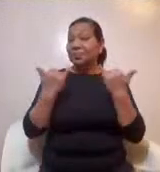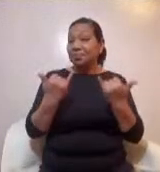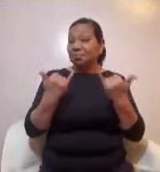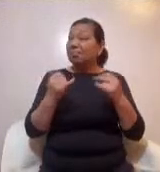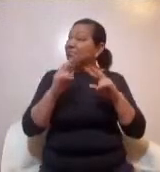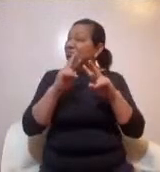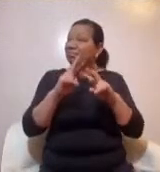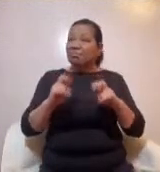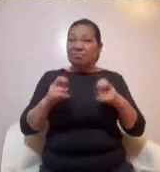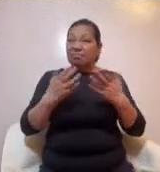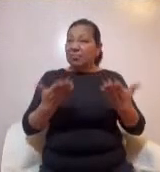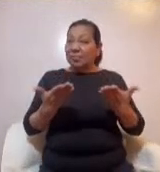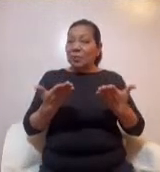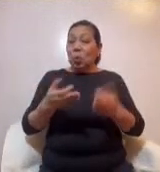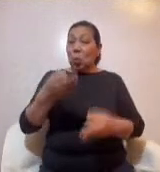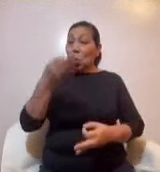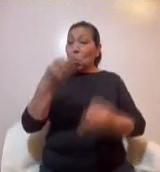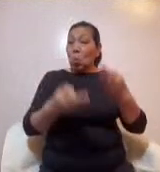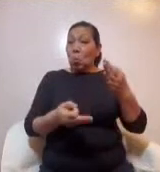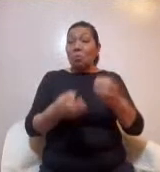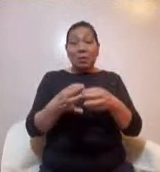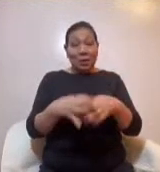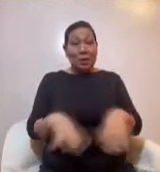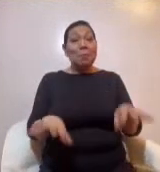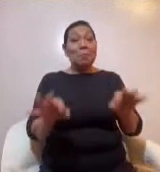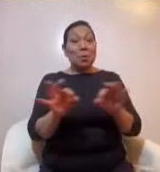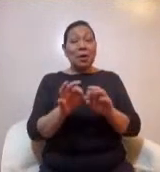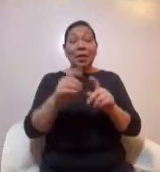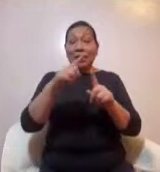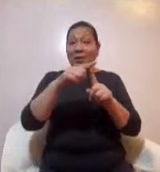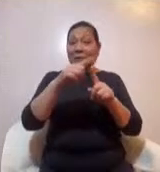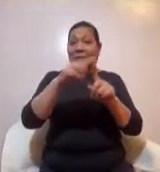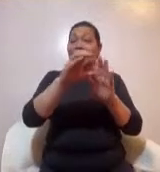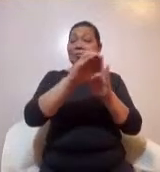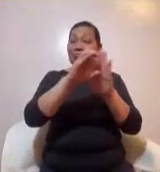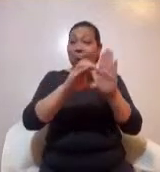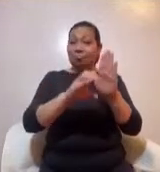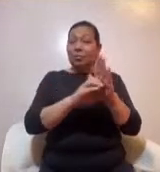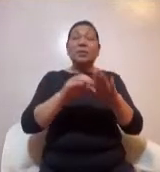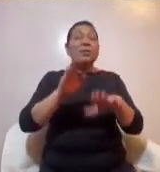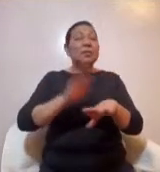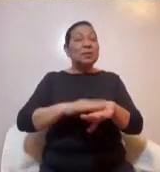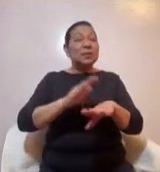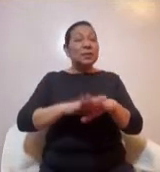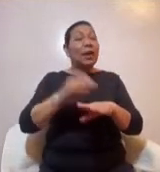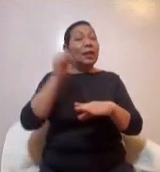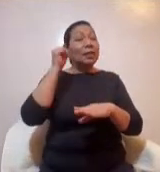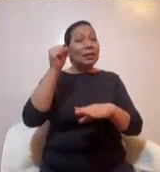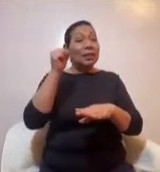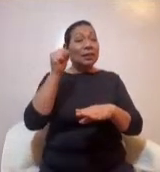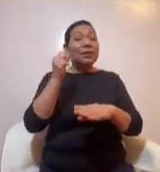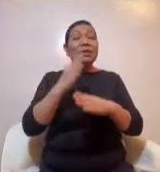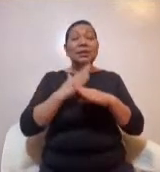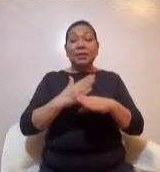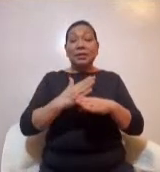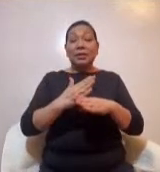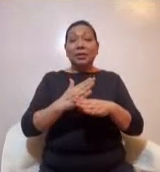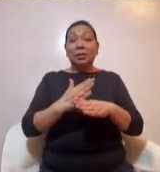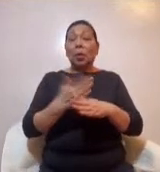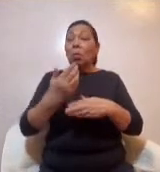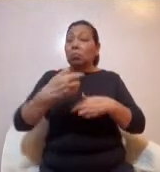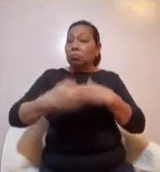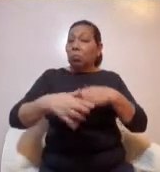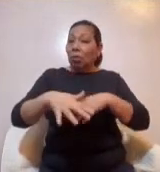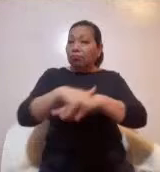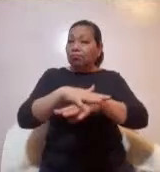El día de hoy analizaremos una sentencia muy importante del Tribunal Constitucional sobre el derecho de